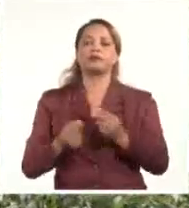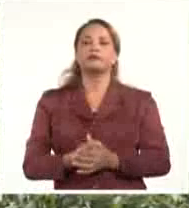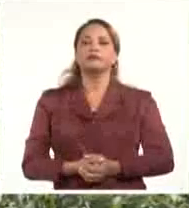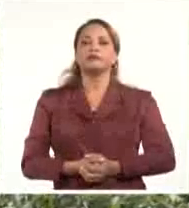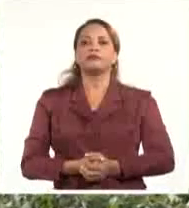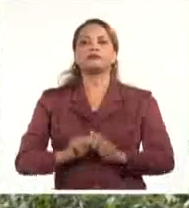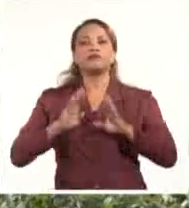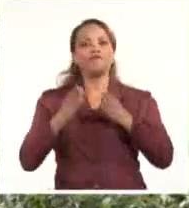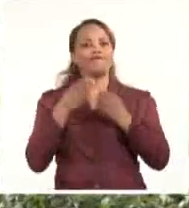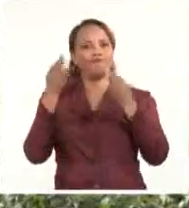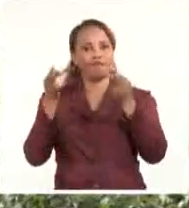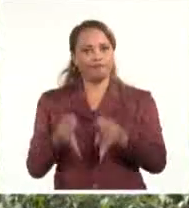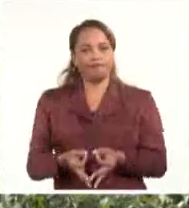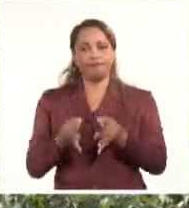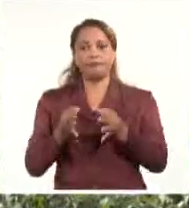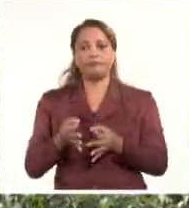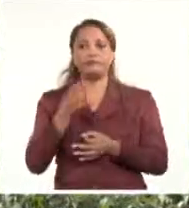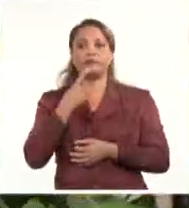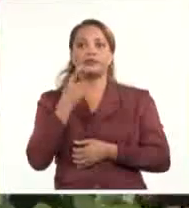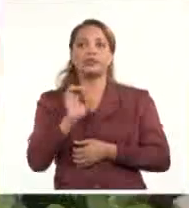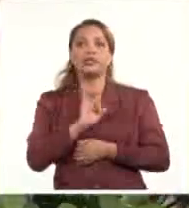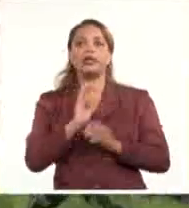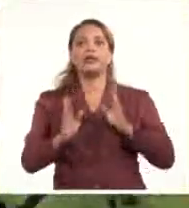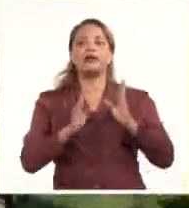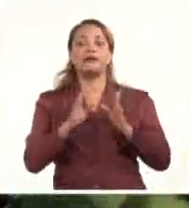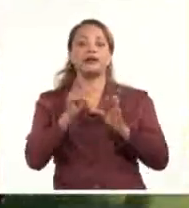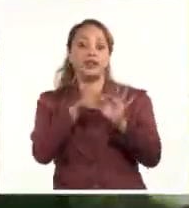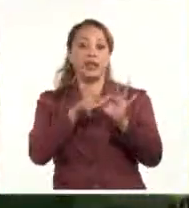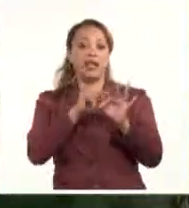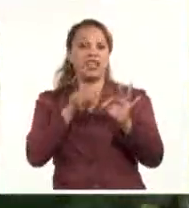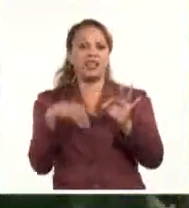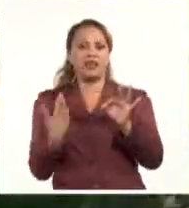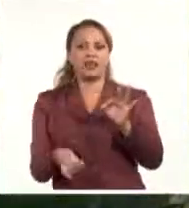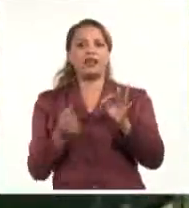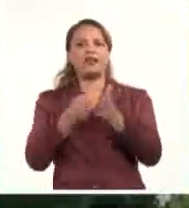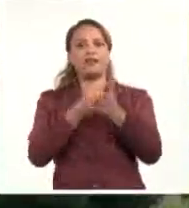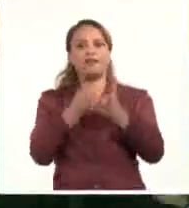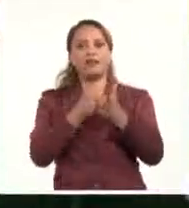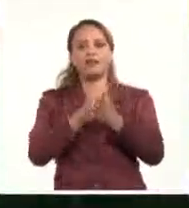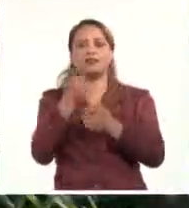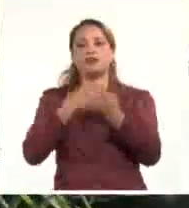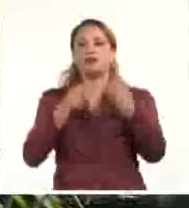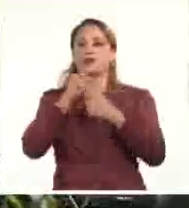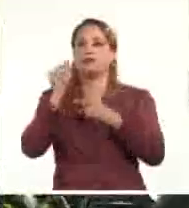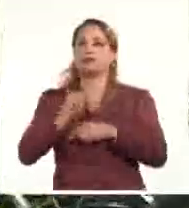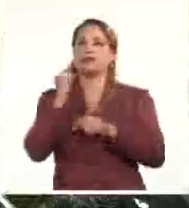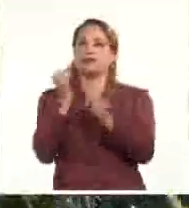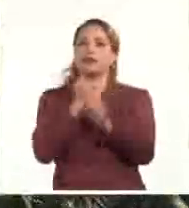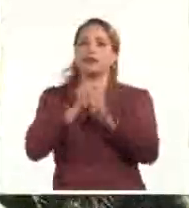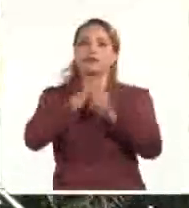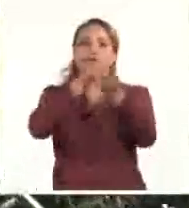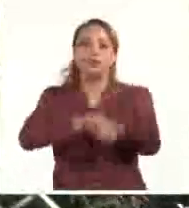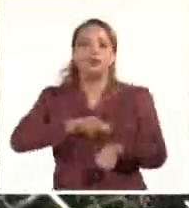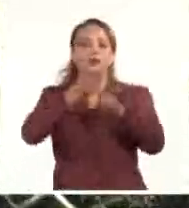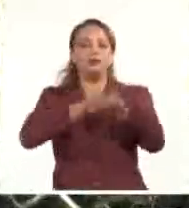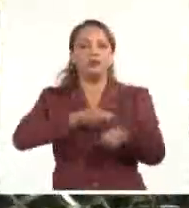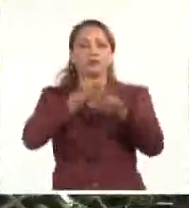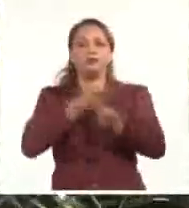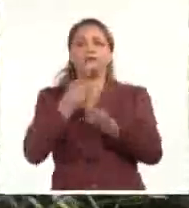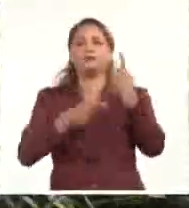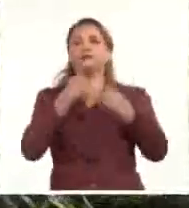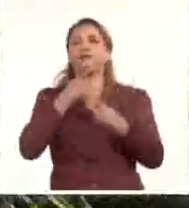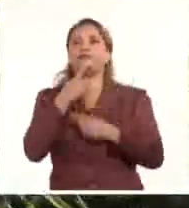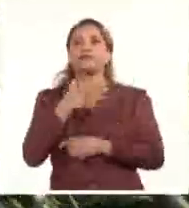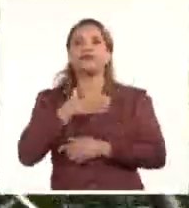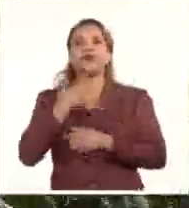estas realidades, que no son exclusivas a este lado del archipiélago, se enfrentan los que hoy desarrollan la agricultura, una rama estratégica no solo